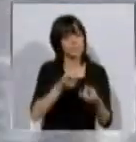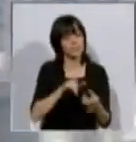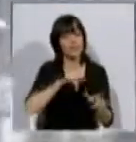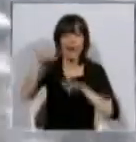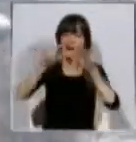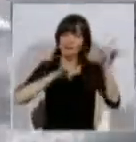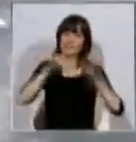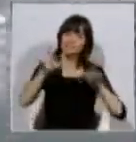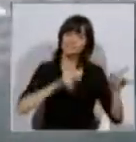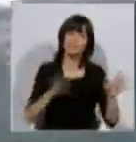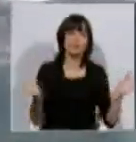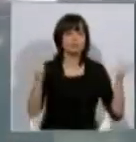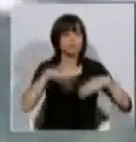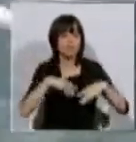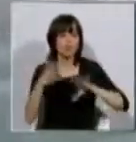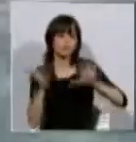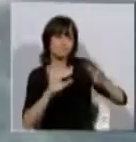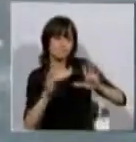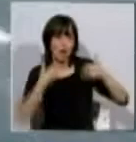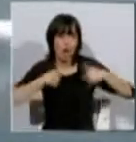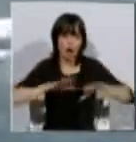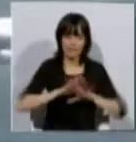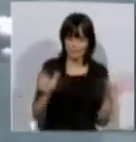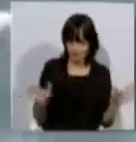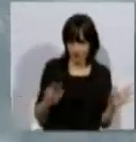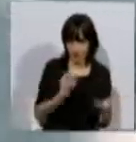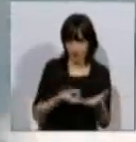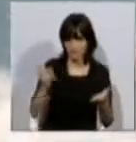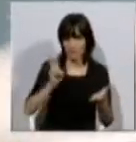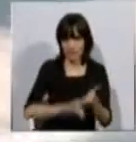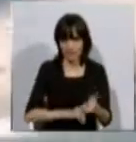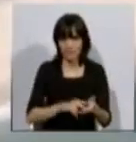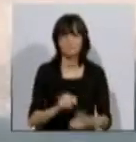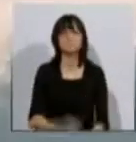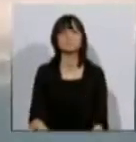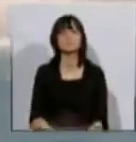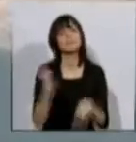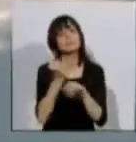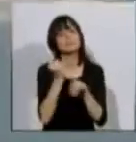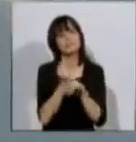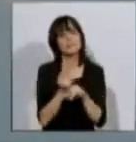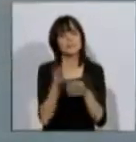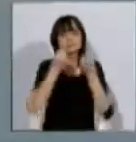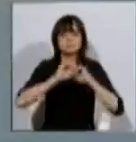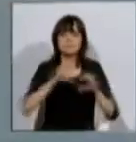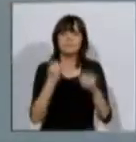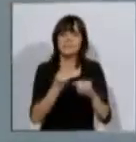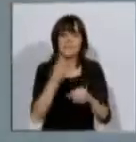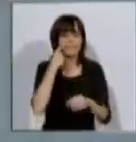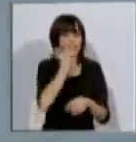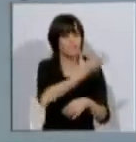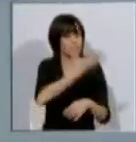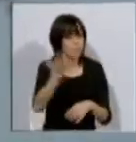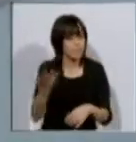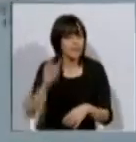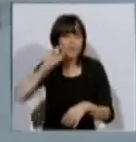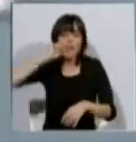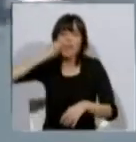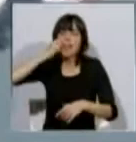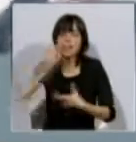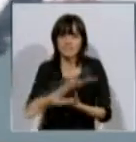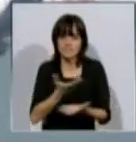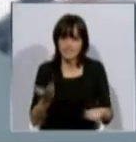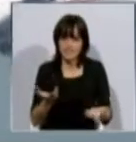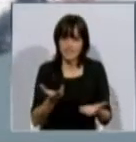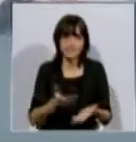todo está volviendo un poco a la normalidad. Y mira, vamos a empezar viendo unas imágenes espectaculares